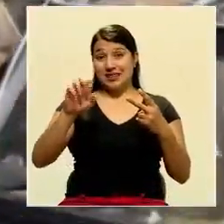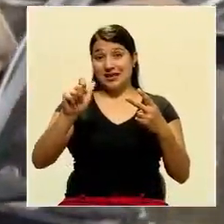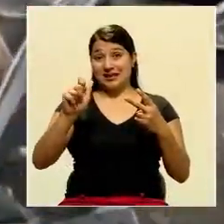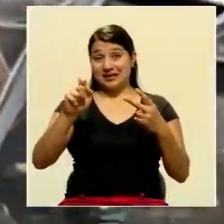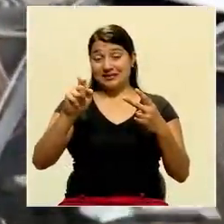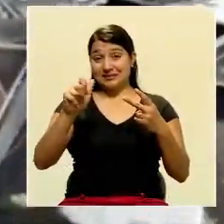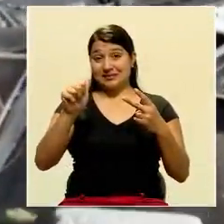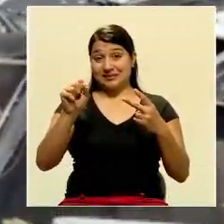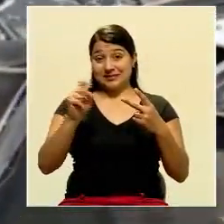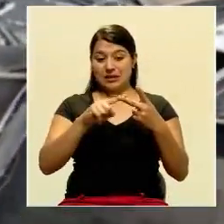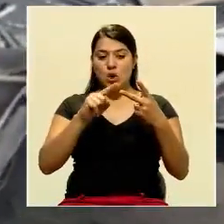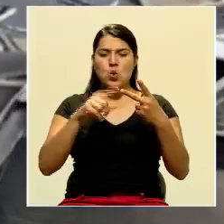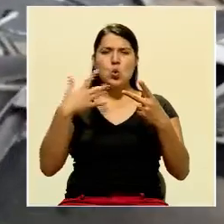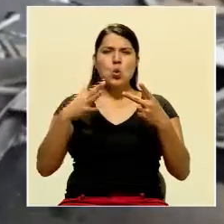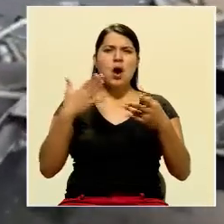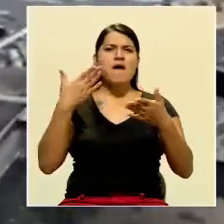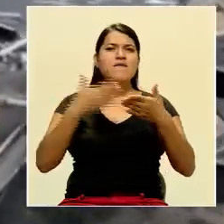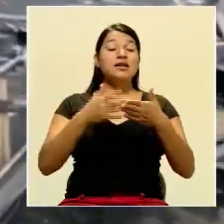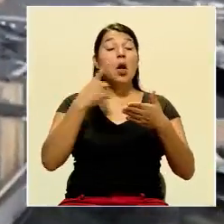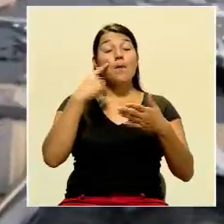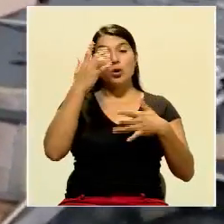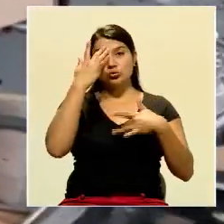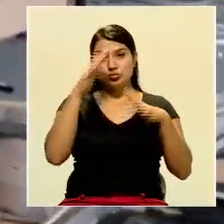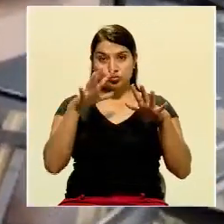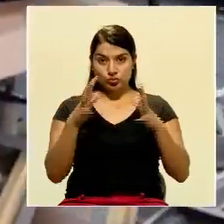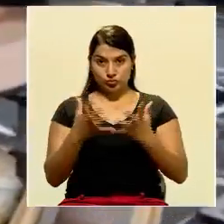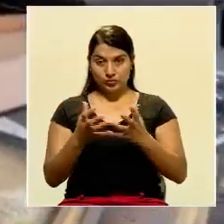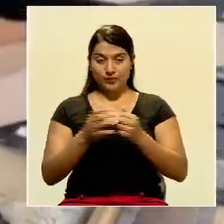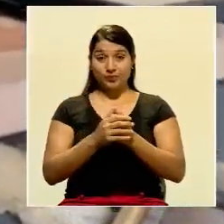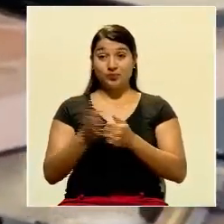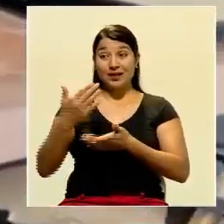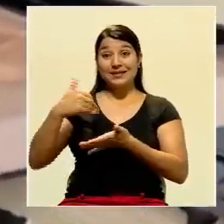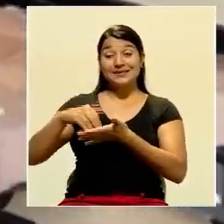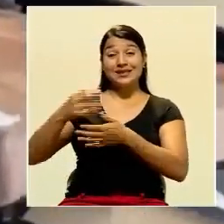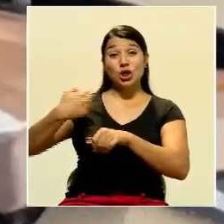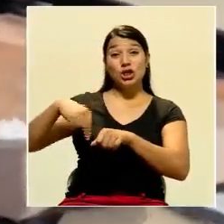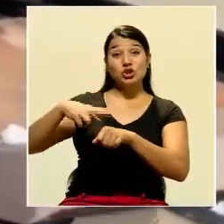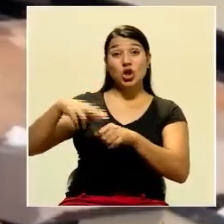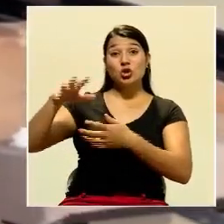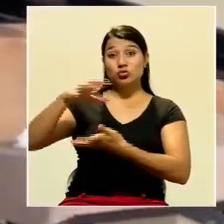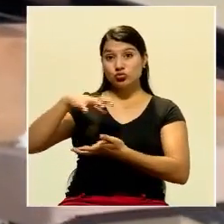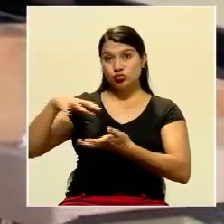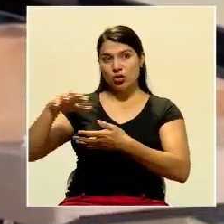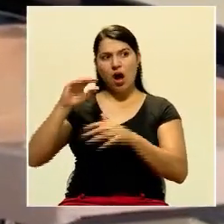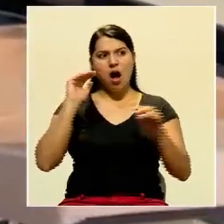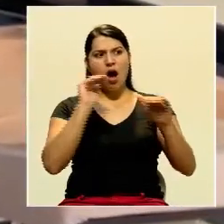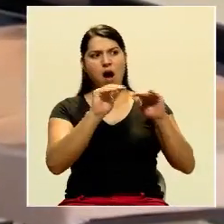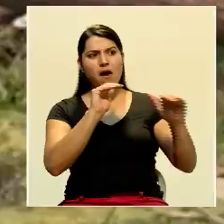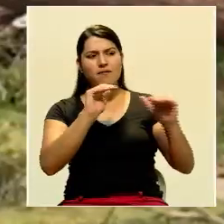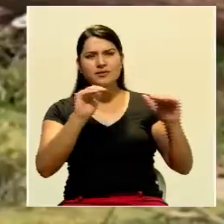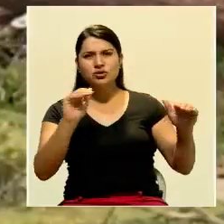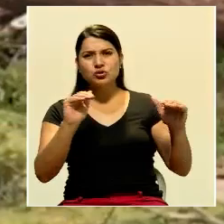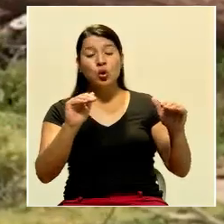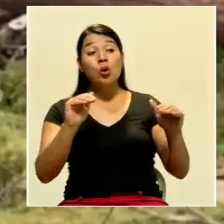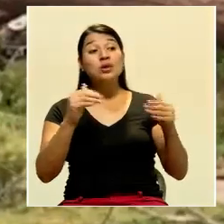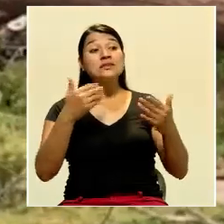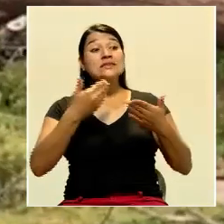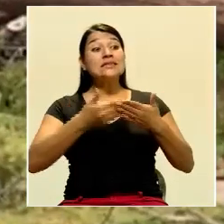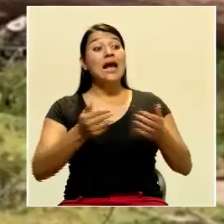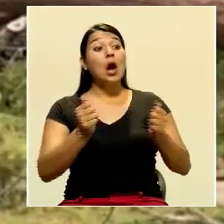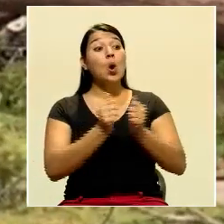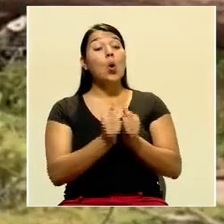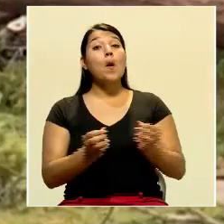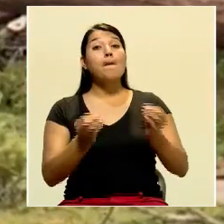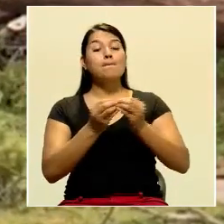por la pandemia del nuevo coronavirus. El Centro Nacional de Huracanes alertó sobre el aumento de las aguas en su camino hacia el norte